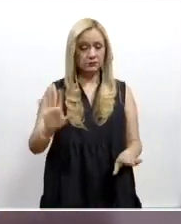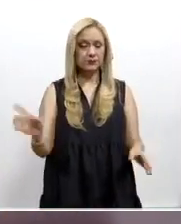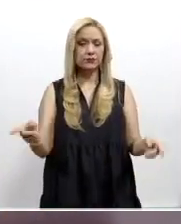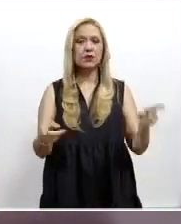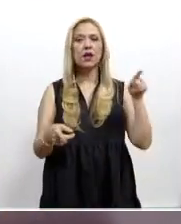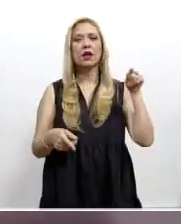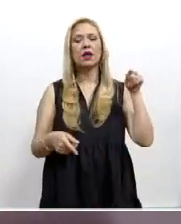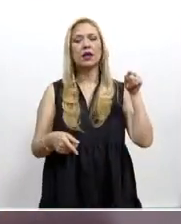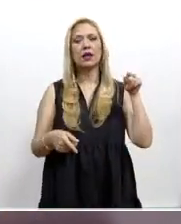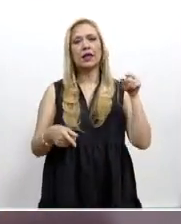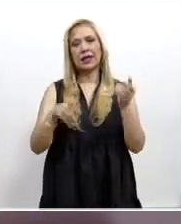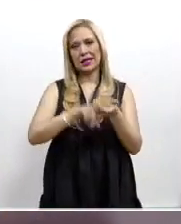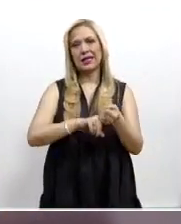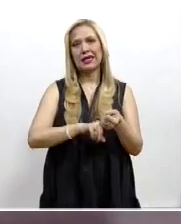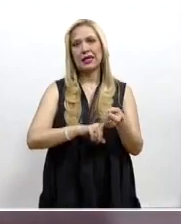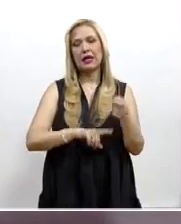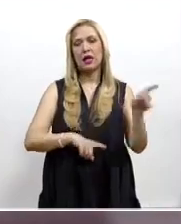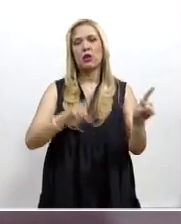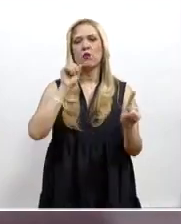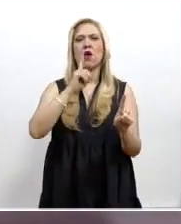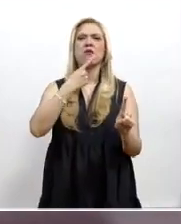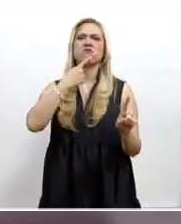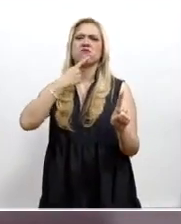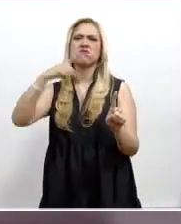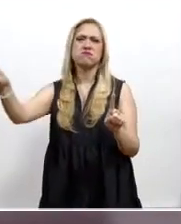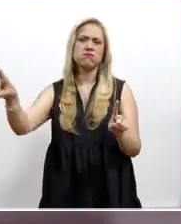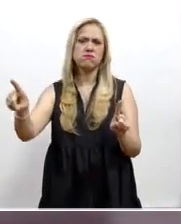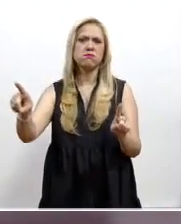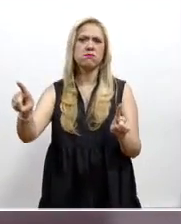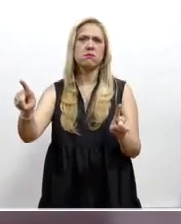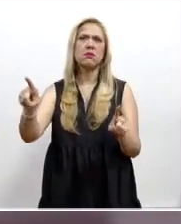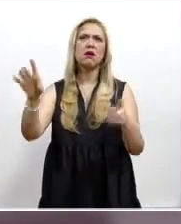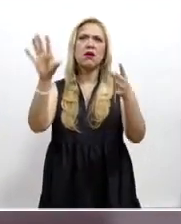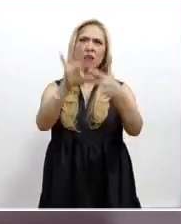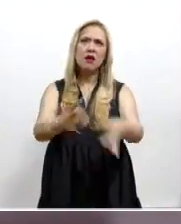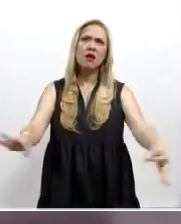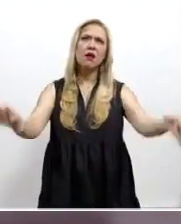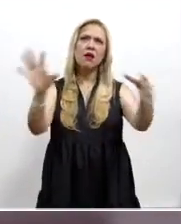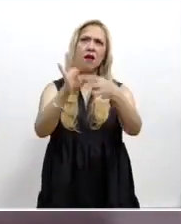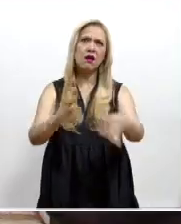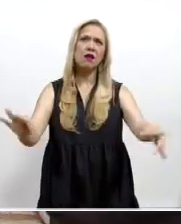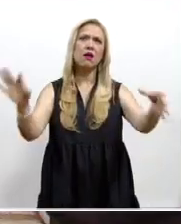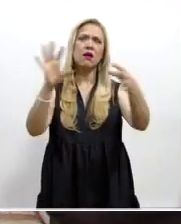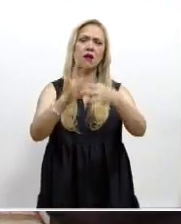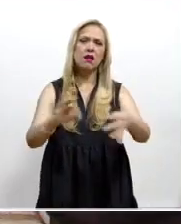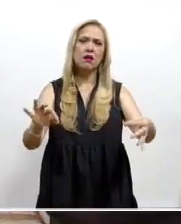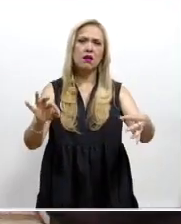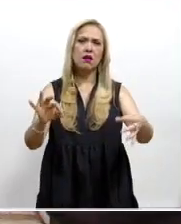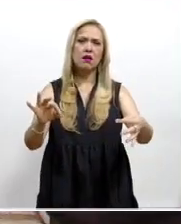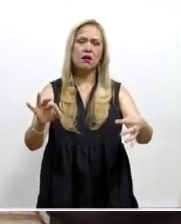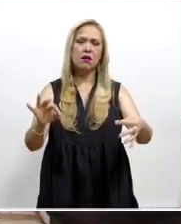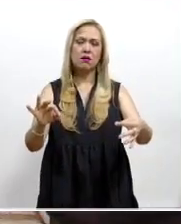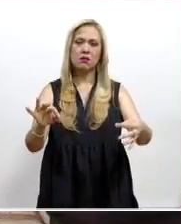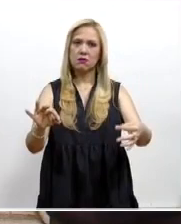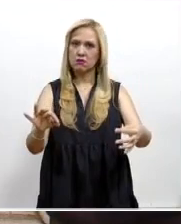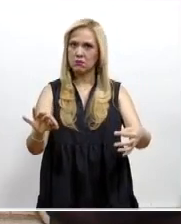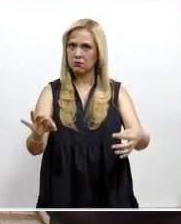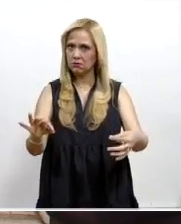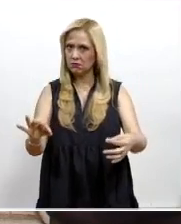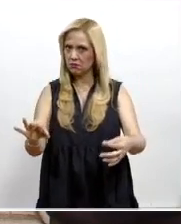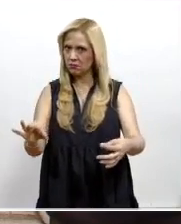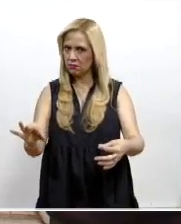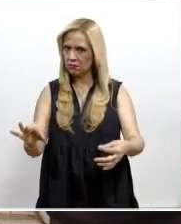accionante, la actora, estaba intentando exponer su caso, pero ciertamente no era algo que a ella le agradara, se